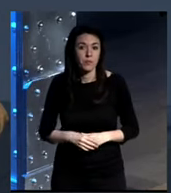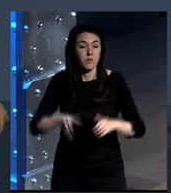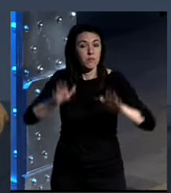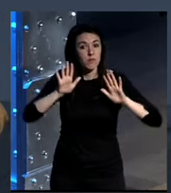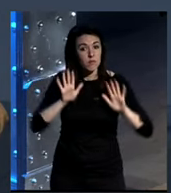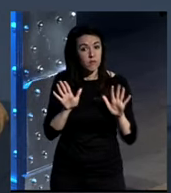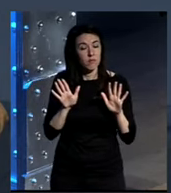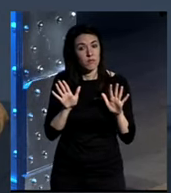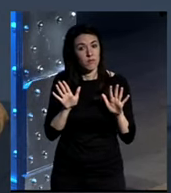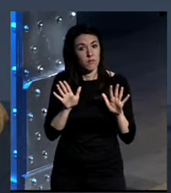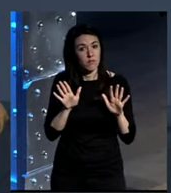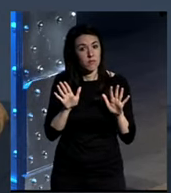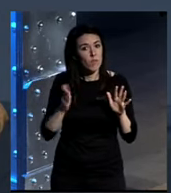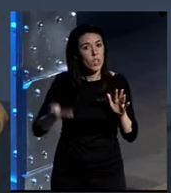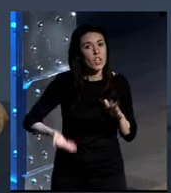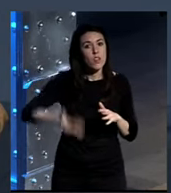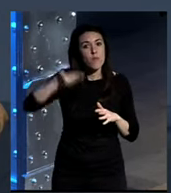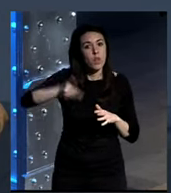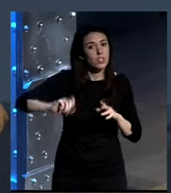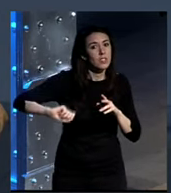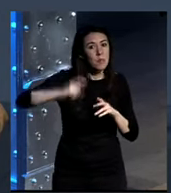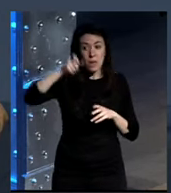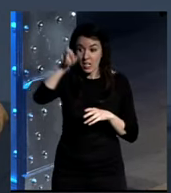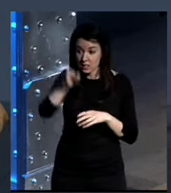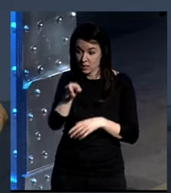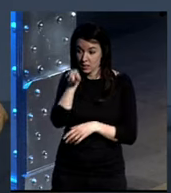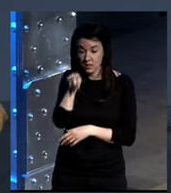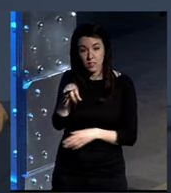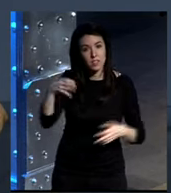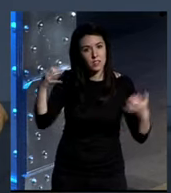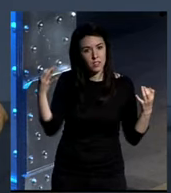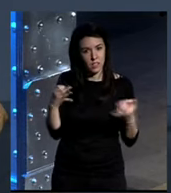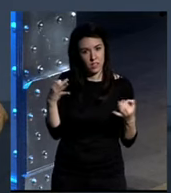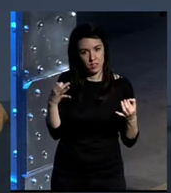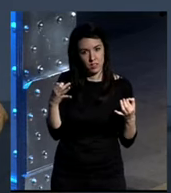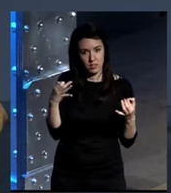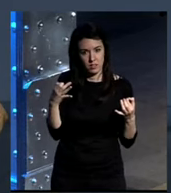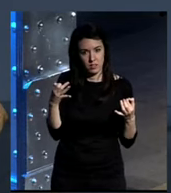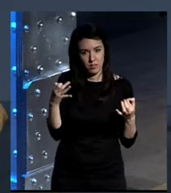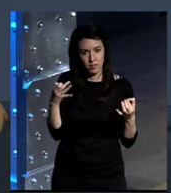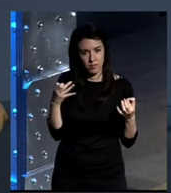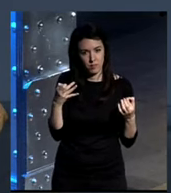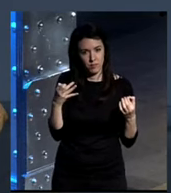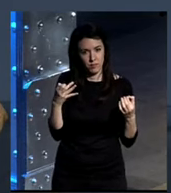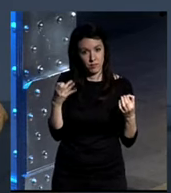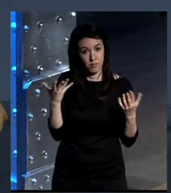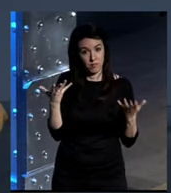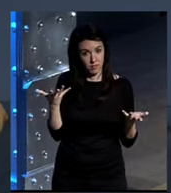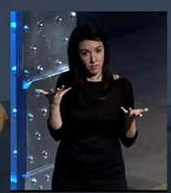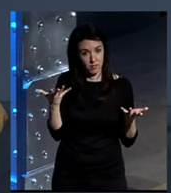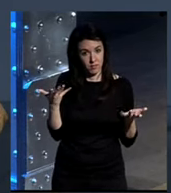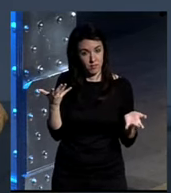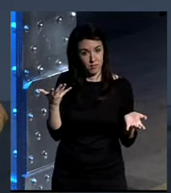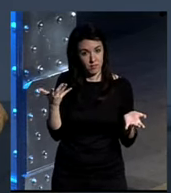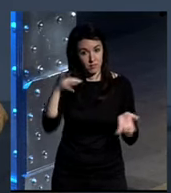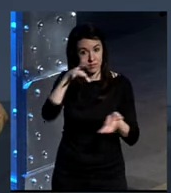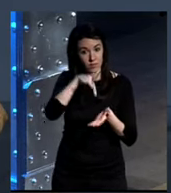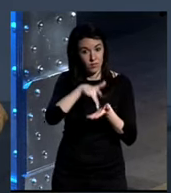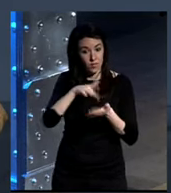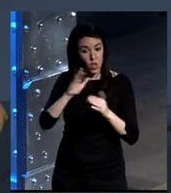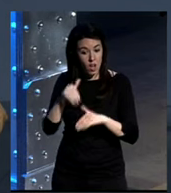Pero lo más importante en él era cuando